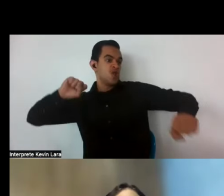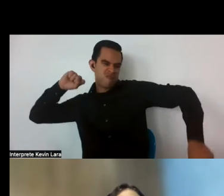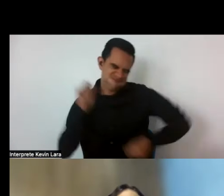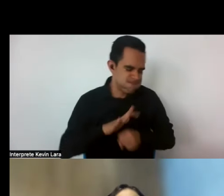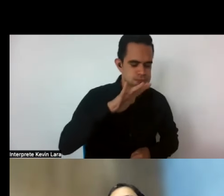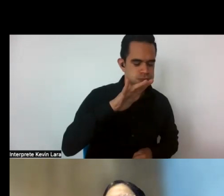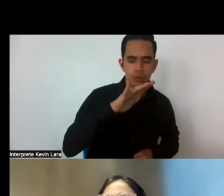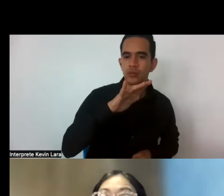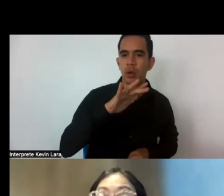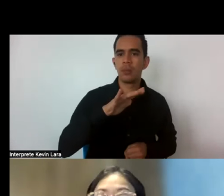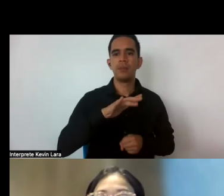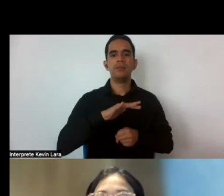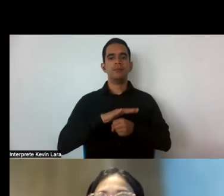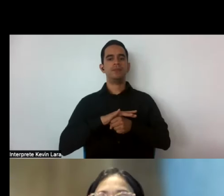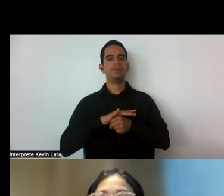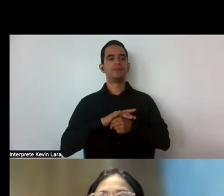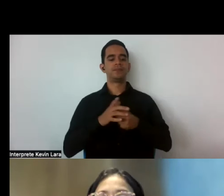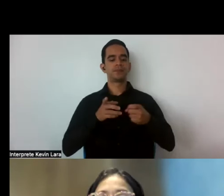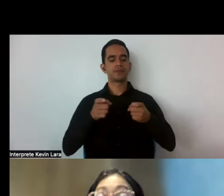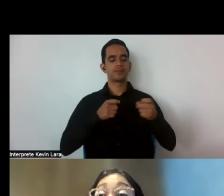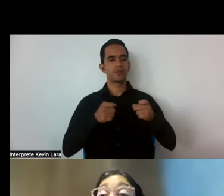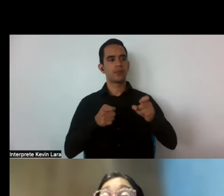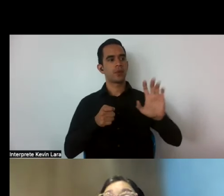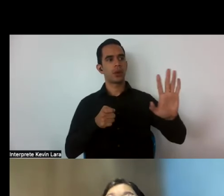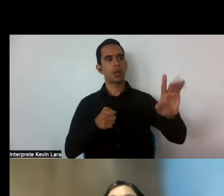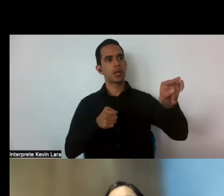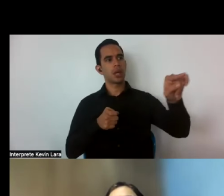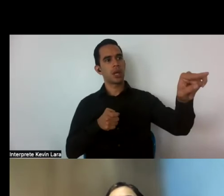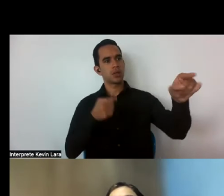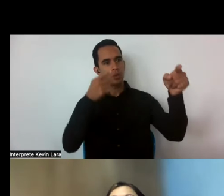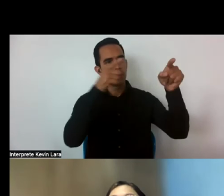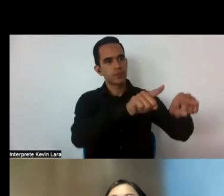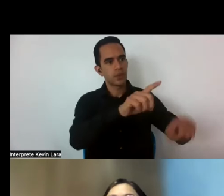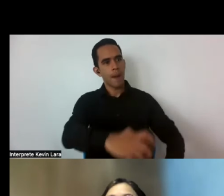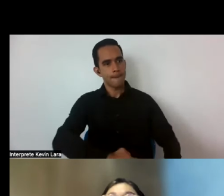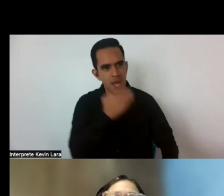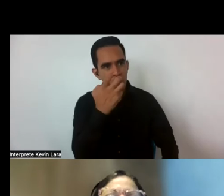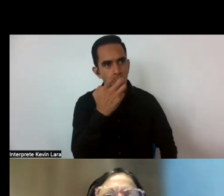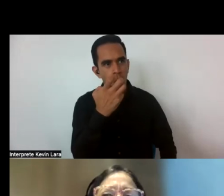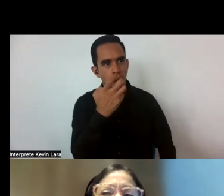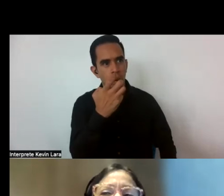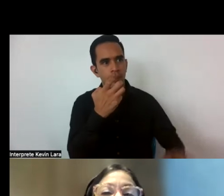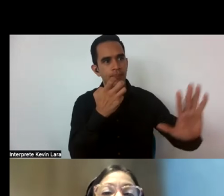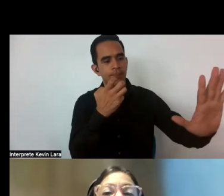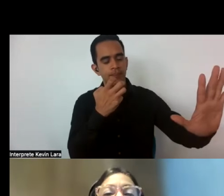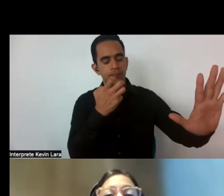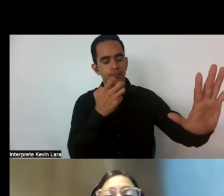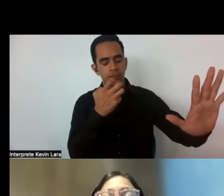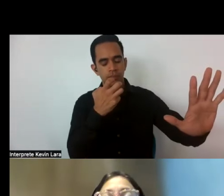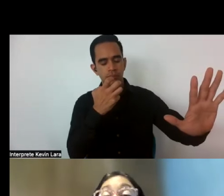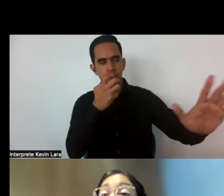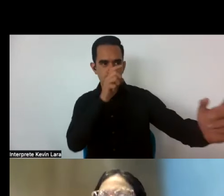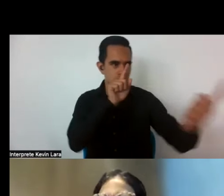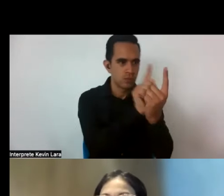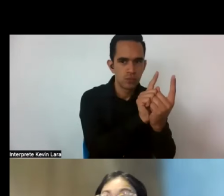está molestando, me está enojando. ¿Qué estoy interpretando? ¿Qué está pasando en